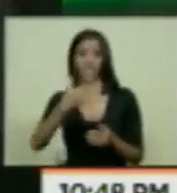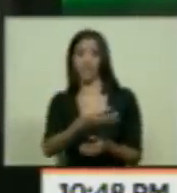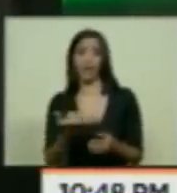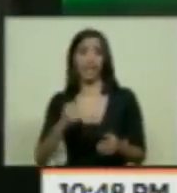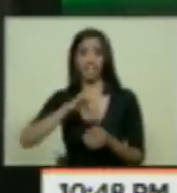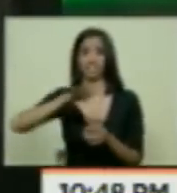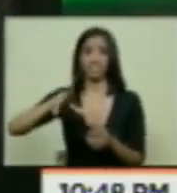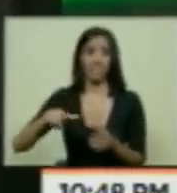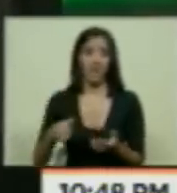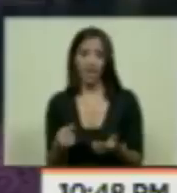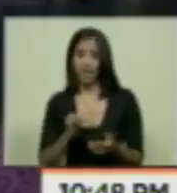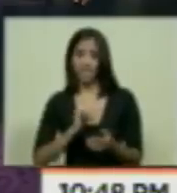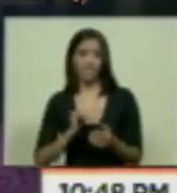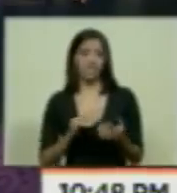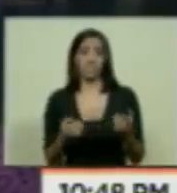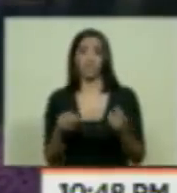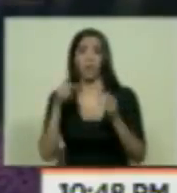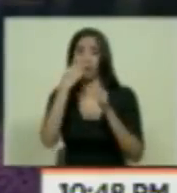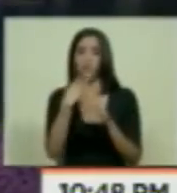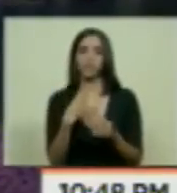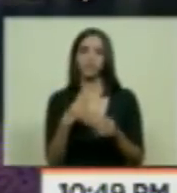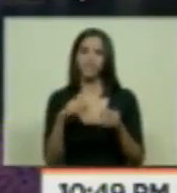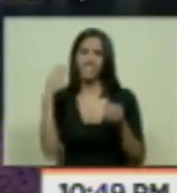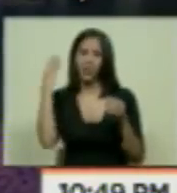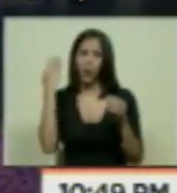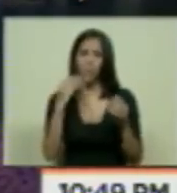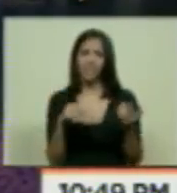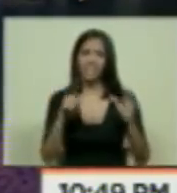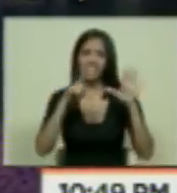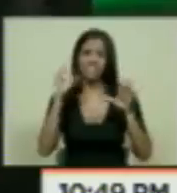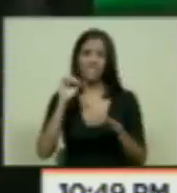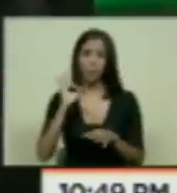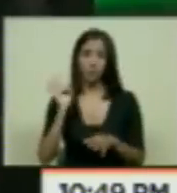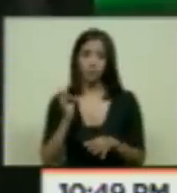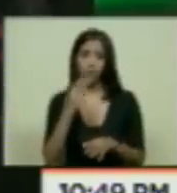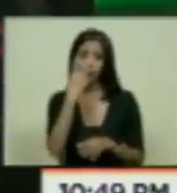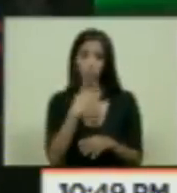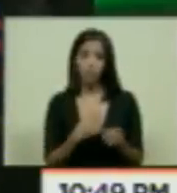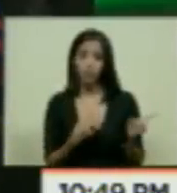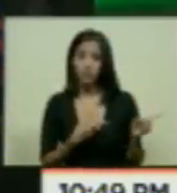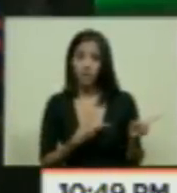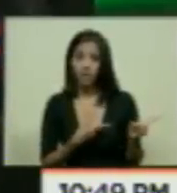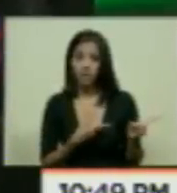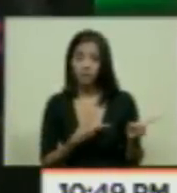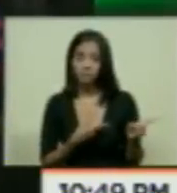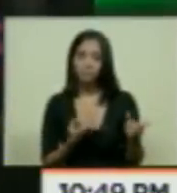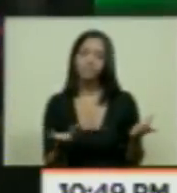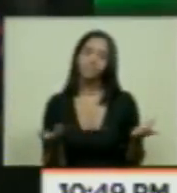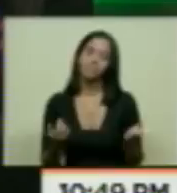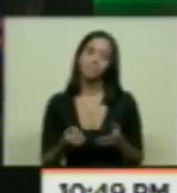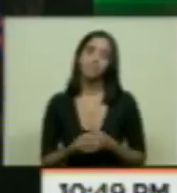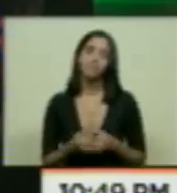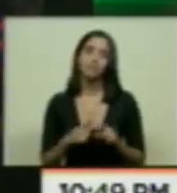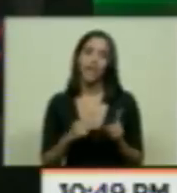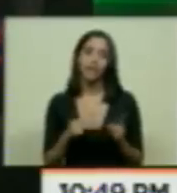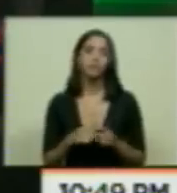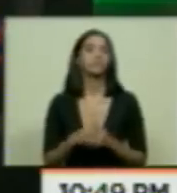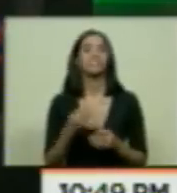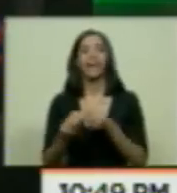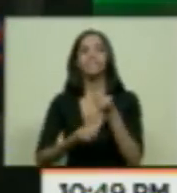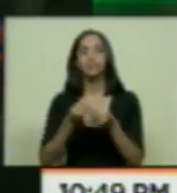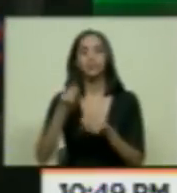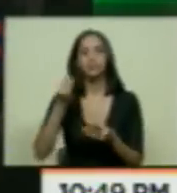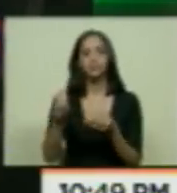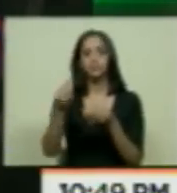está de te van a llevar eso, a la pobreza, ¿no? Y Colombia tiene el 70% de la pobreza. Pero se está incubando un